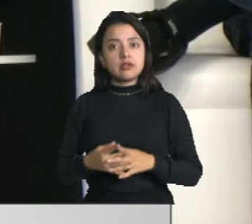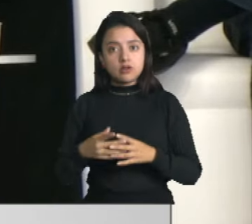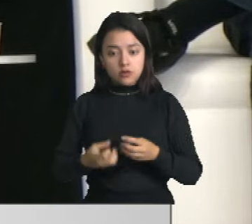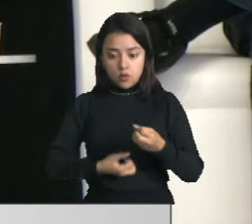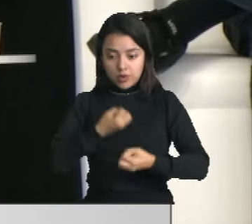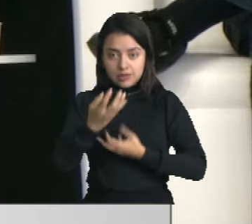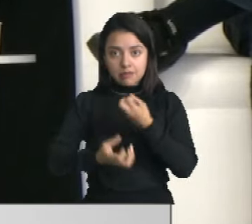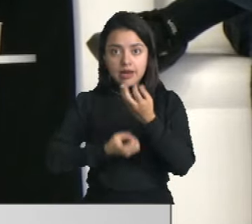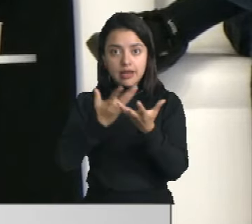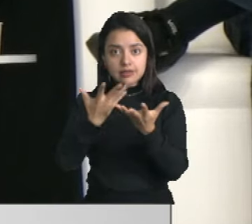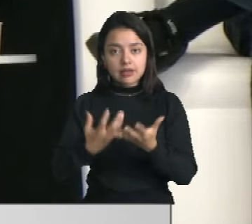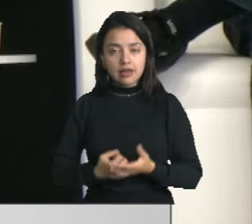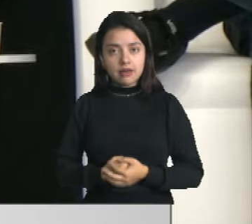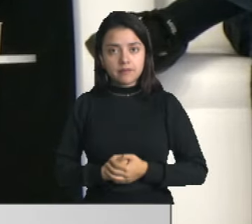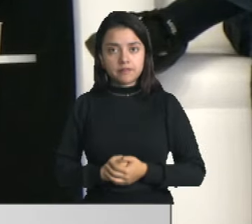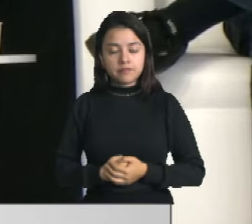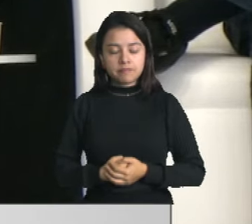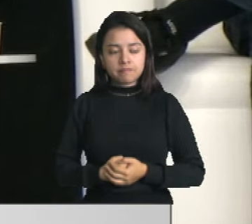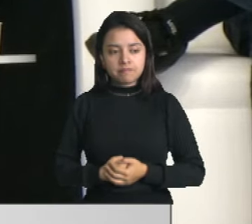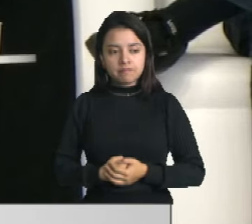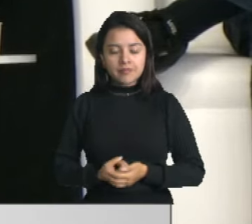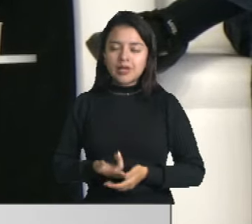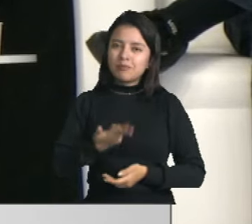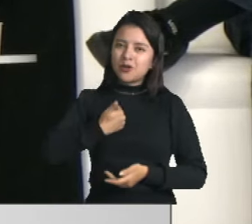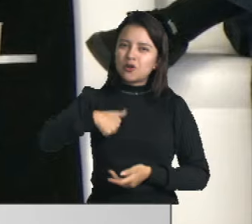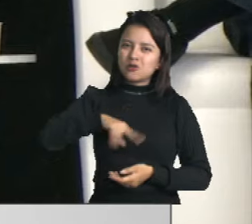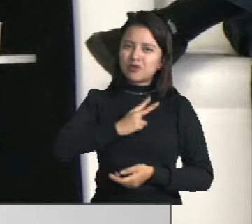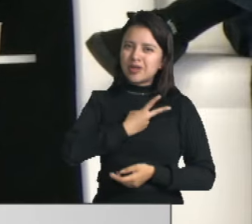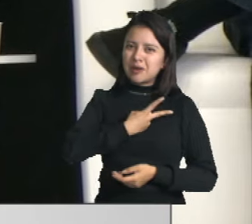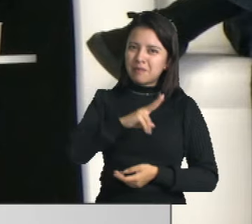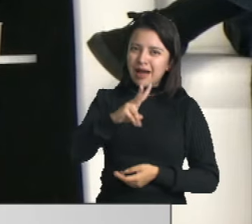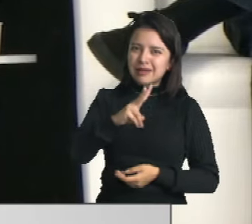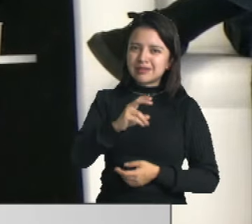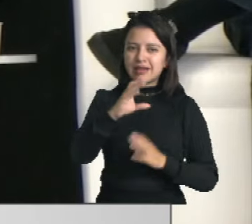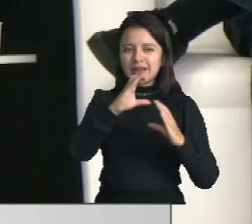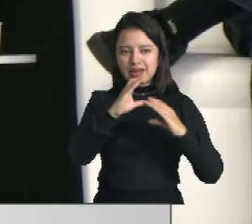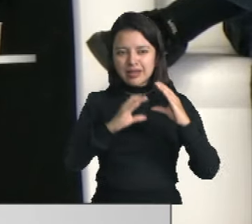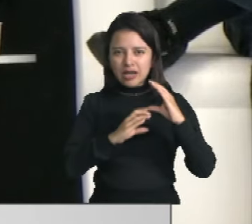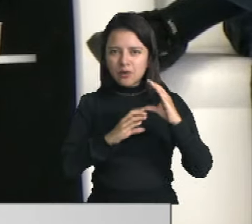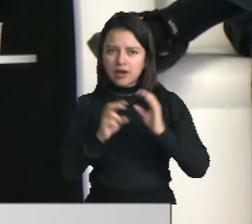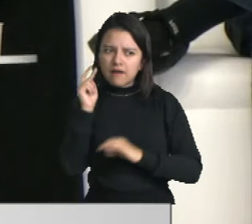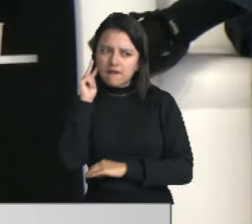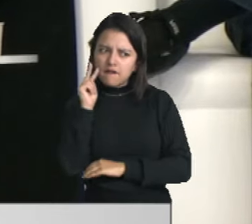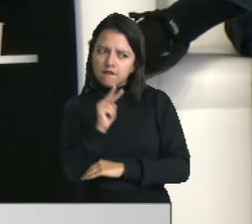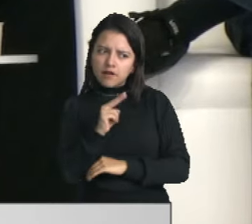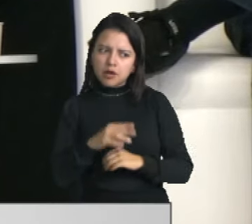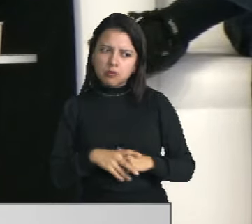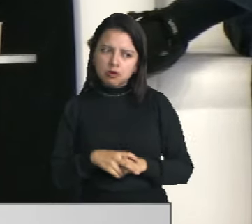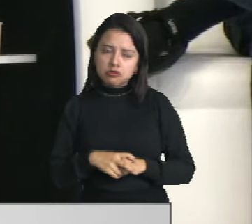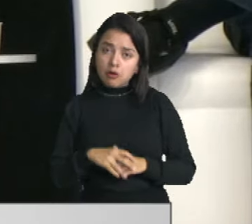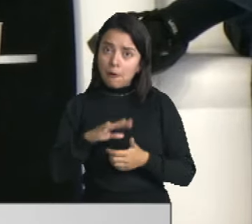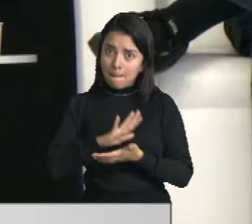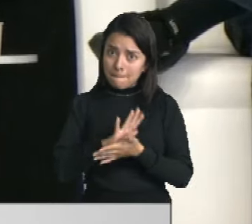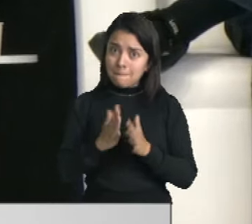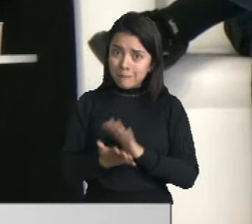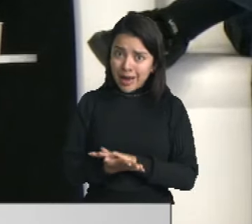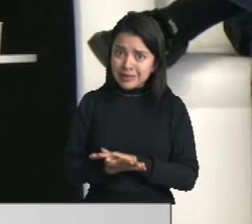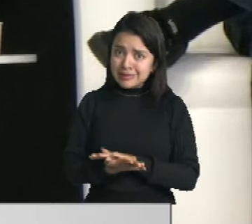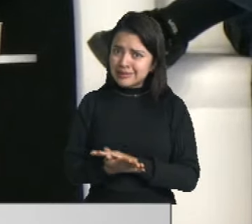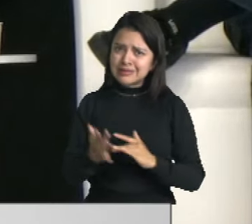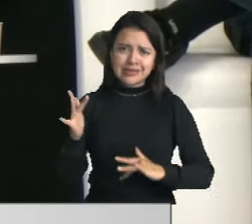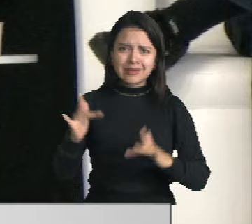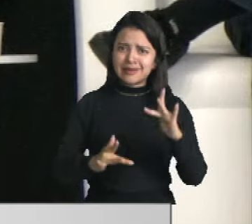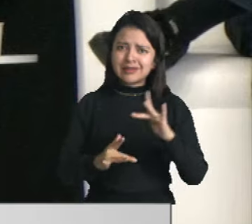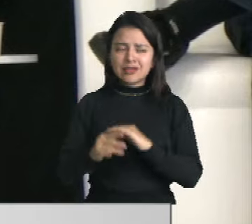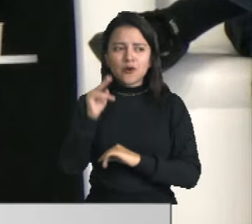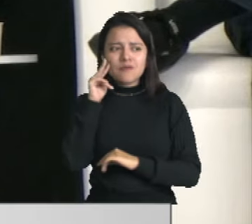Nosotros en el Valle y en el Cauca, como en el resto del país, vivimos de cerca lo que es el terrorismo como está en Colombia hoy en día.